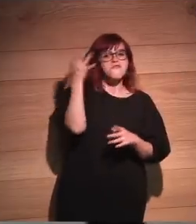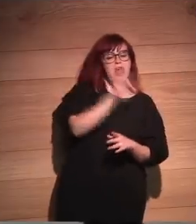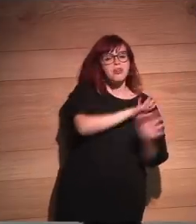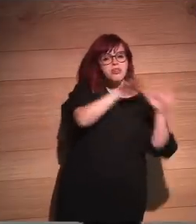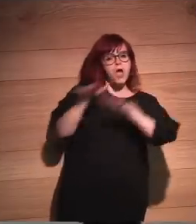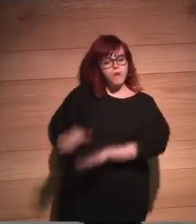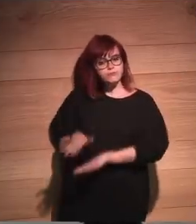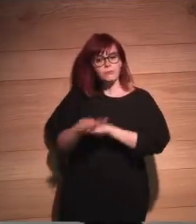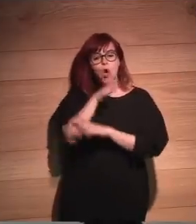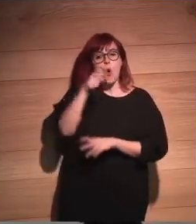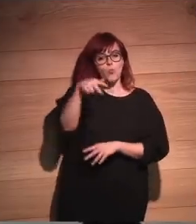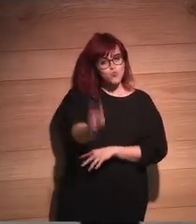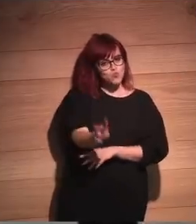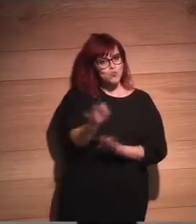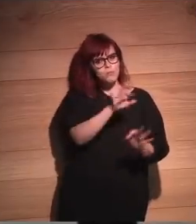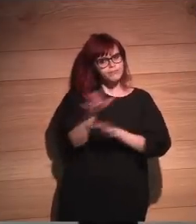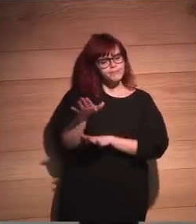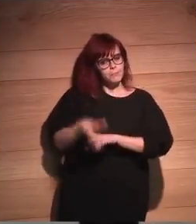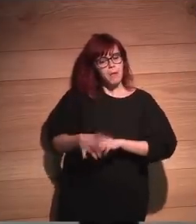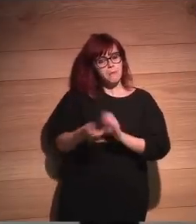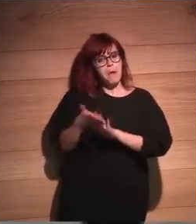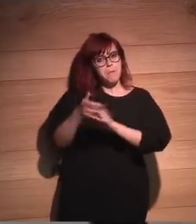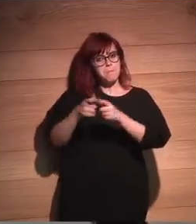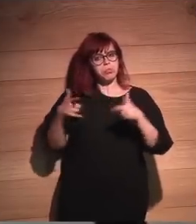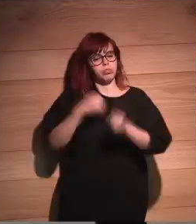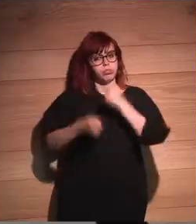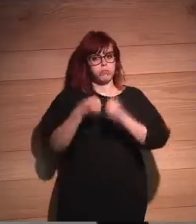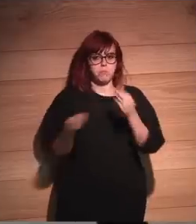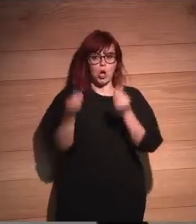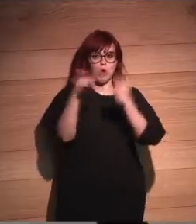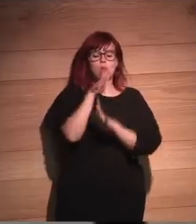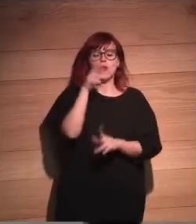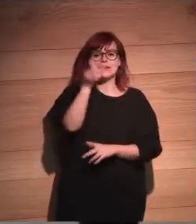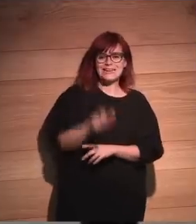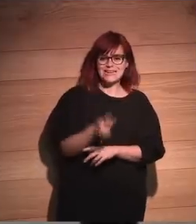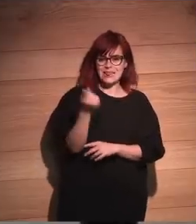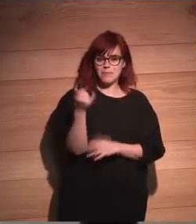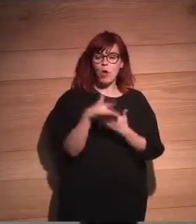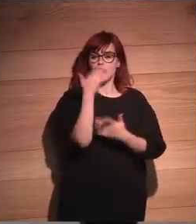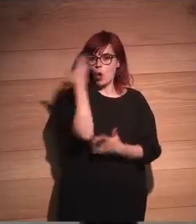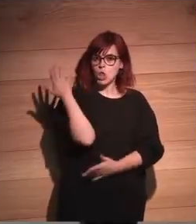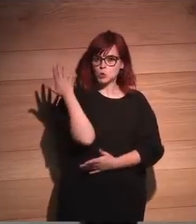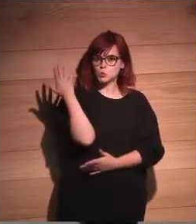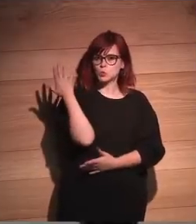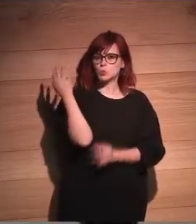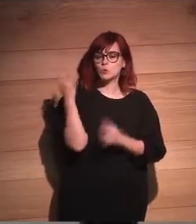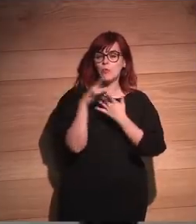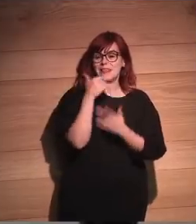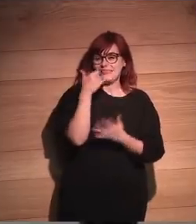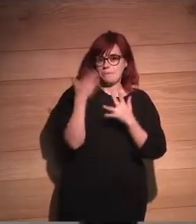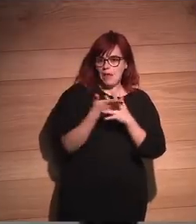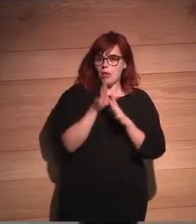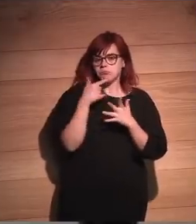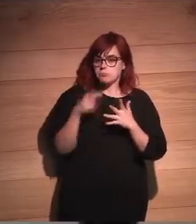Francia, Naciones Unidas, ha crecido bastante. Tenía una renta per cápita hace 5 años de casi la